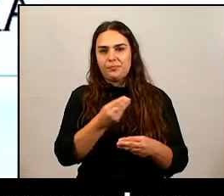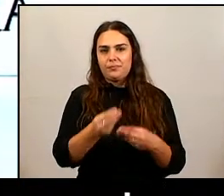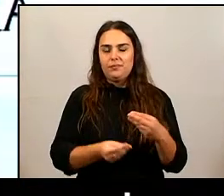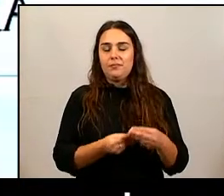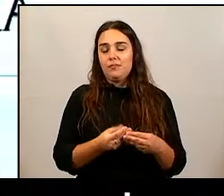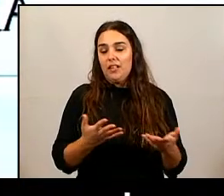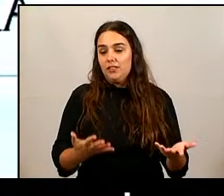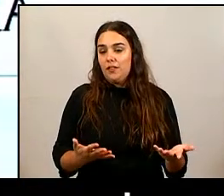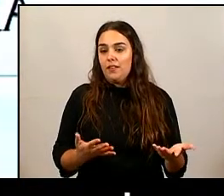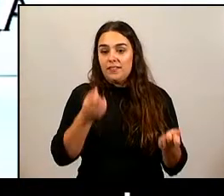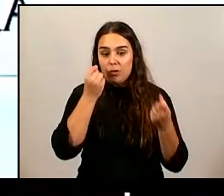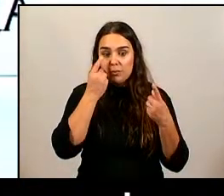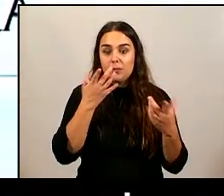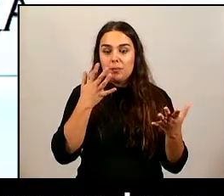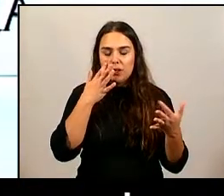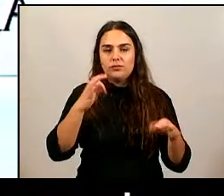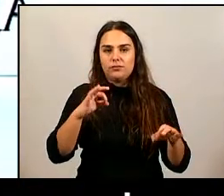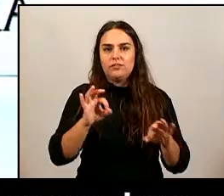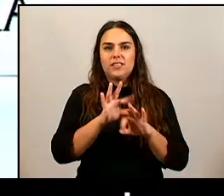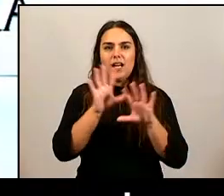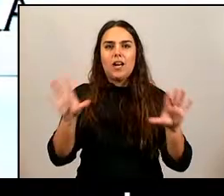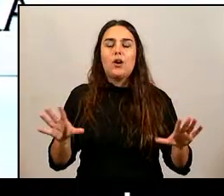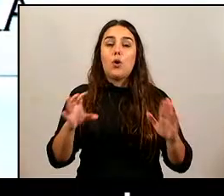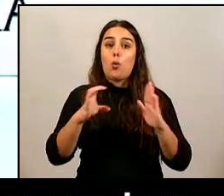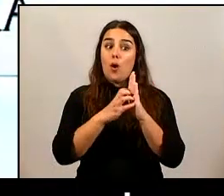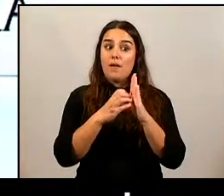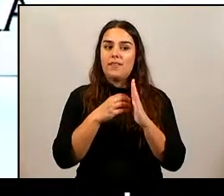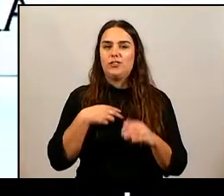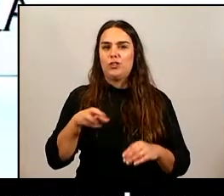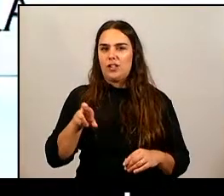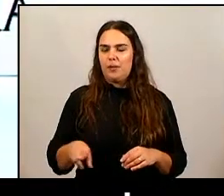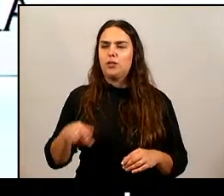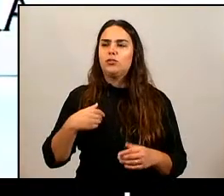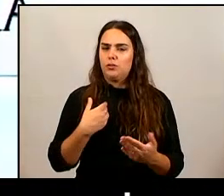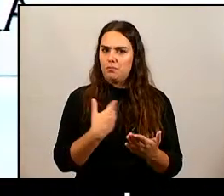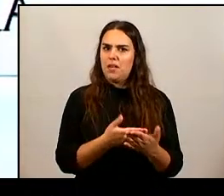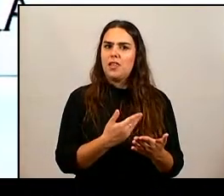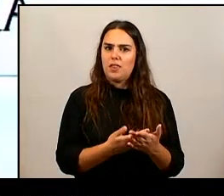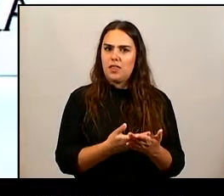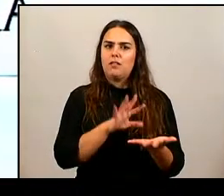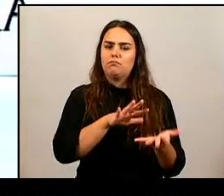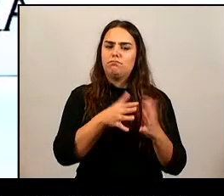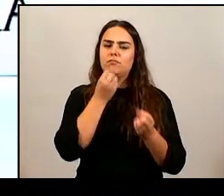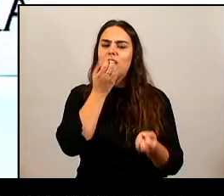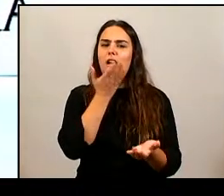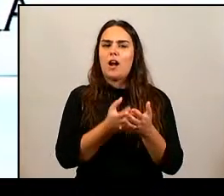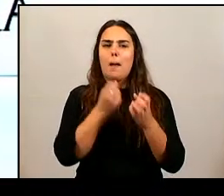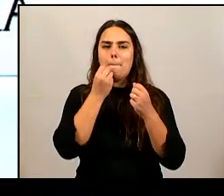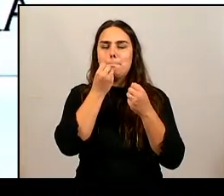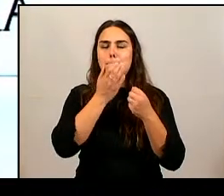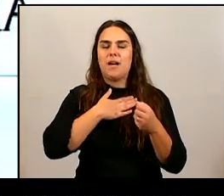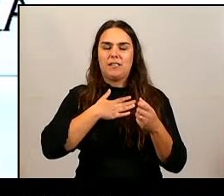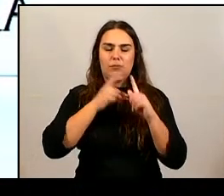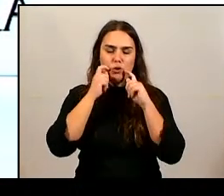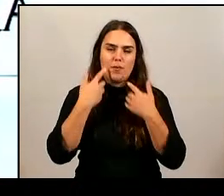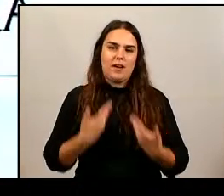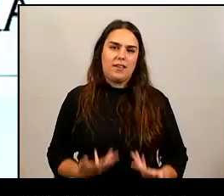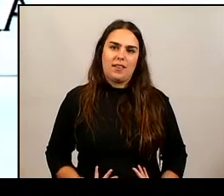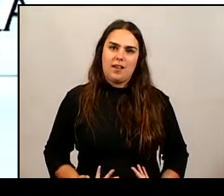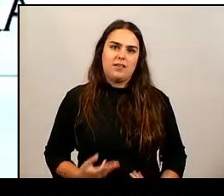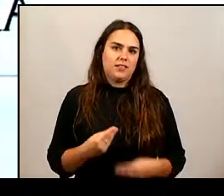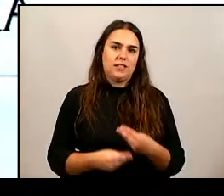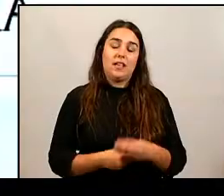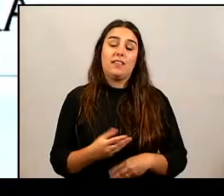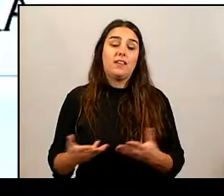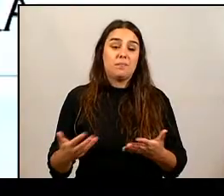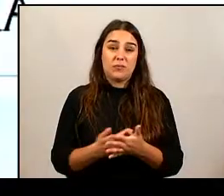tipos de descubrimientos, pero lógicamente las cuevas de Maltravieso, insisto, vamos a pedirle que sean Patrimonio de la Humanidad, es a lo más que se puede aspirar en una de esas. Y todo